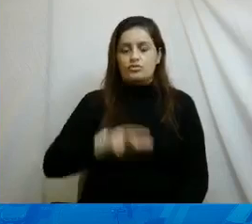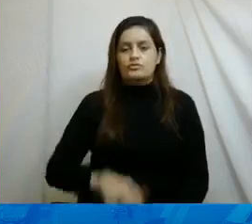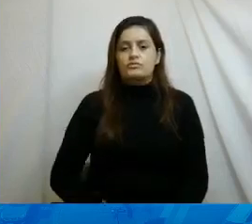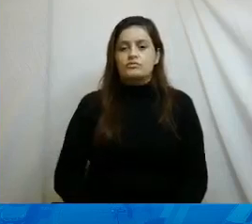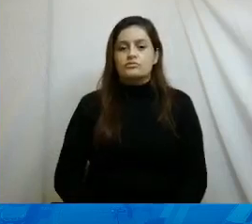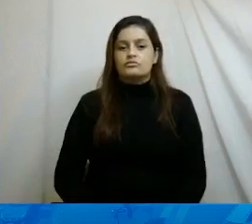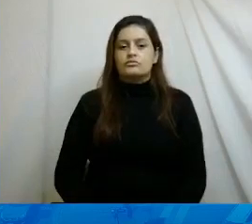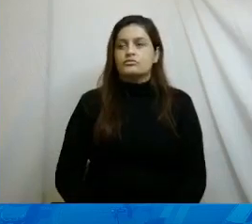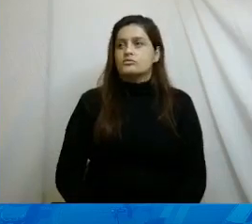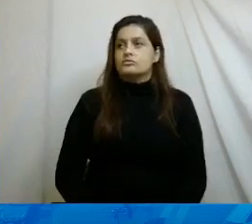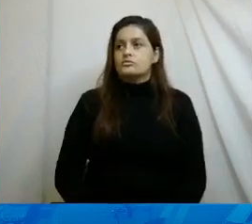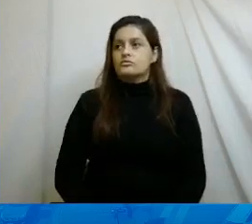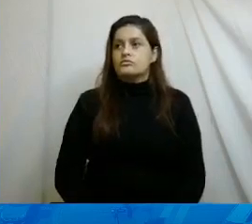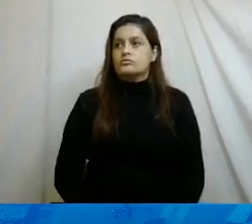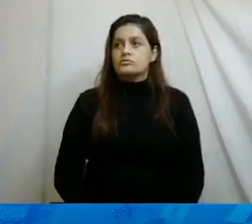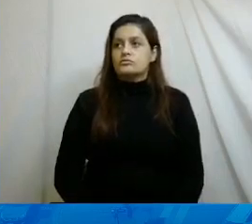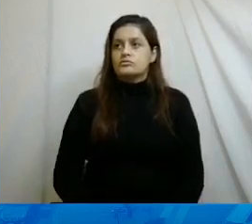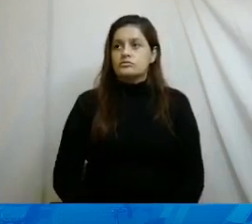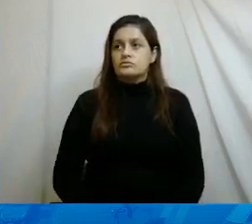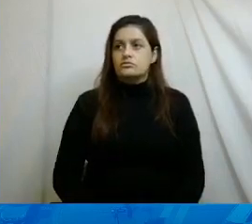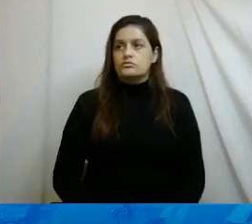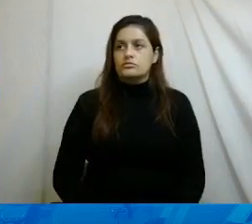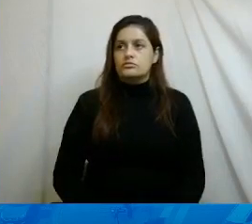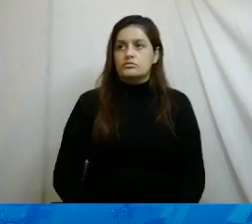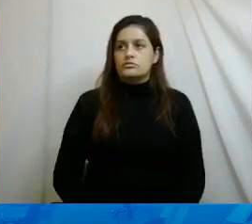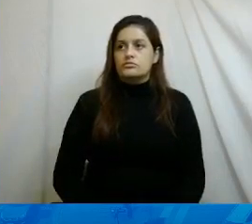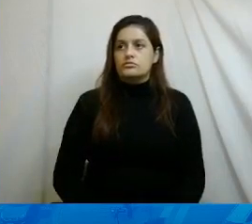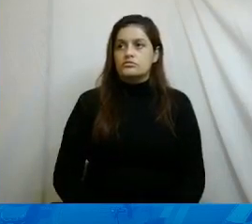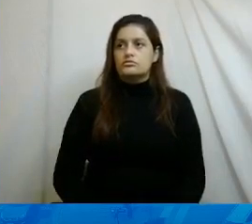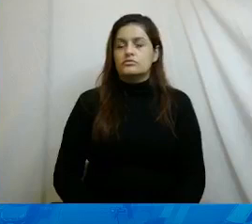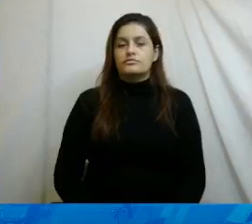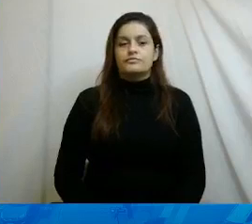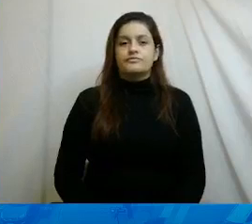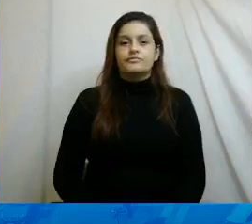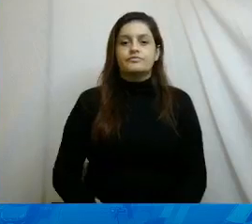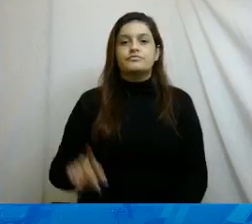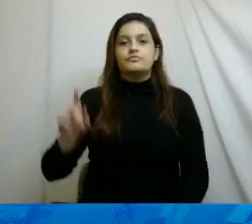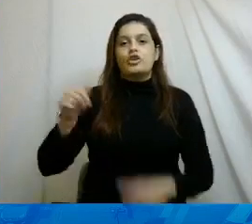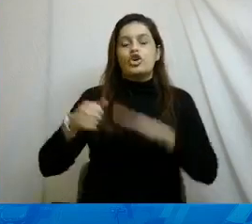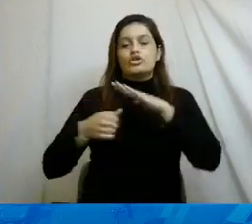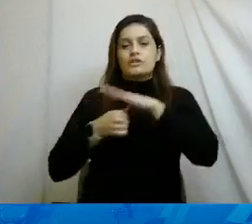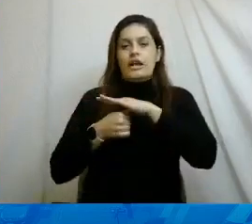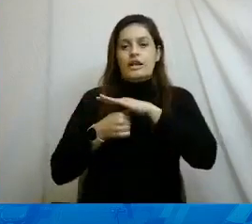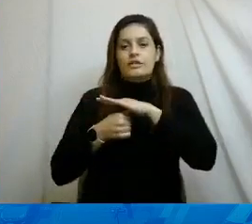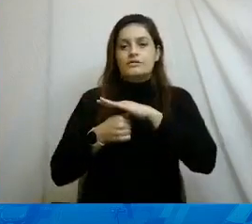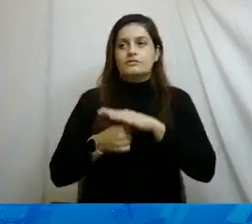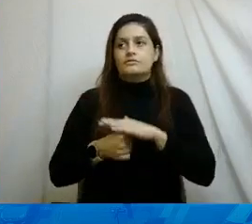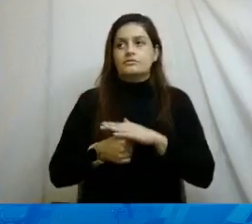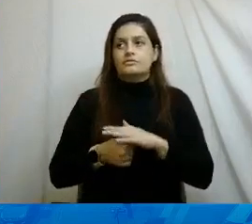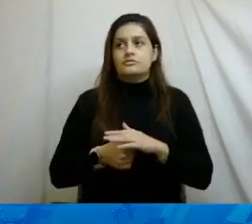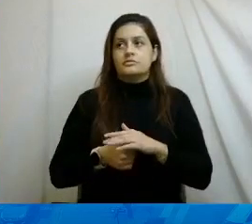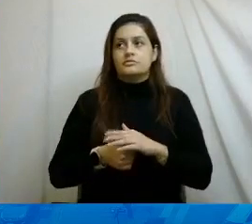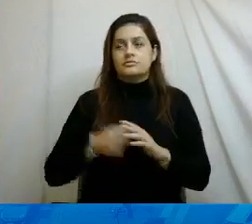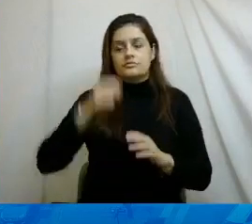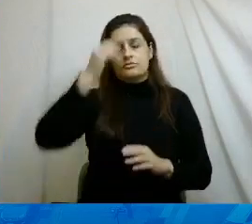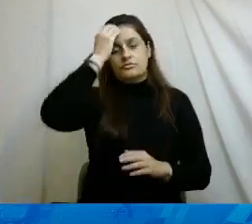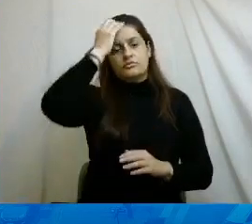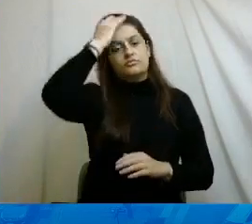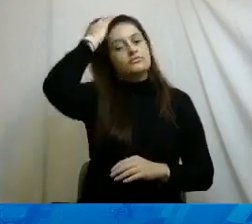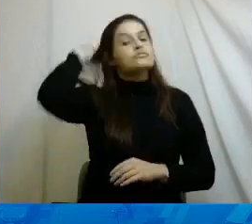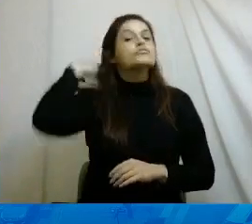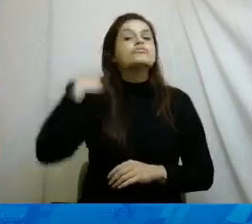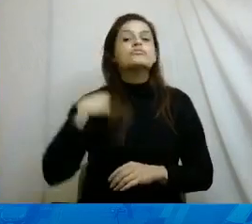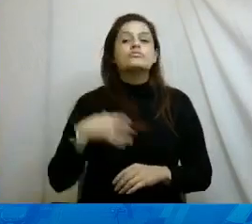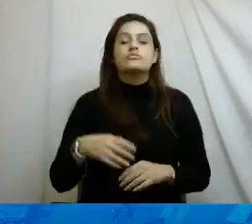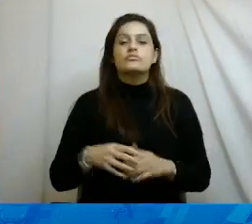Terminamos con el varios consejo municipal. Ah, perdón, concejal. Disculpe. No se preocupe. Concejal Enríquez.